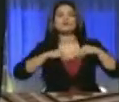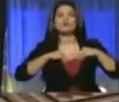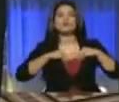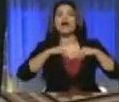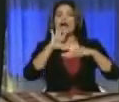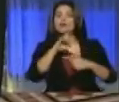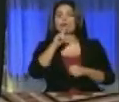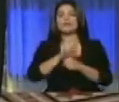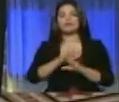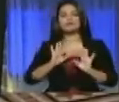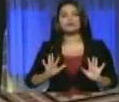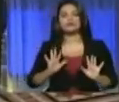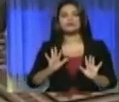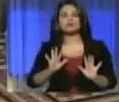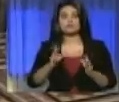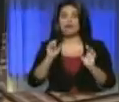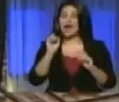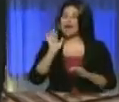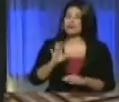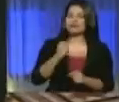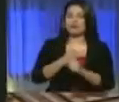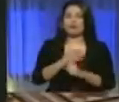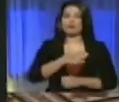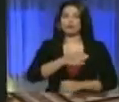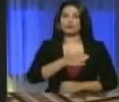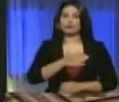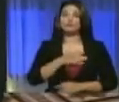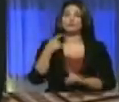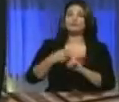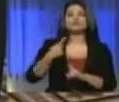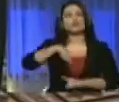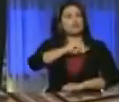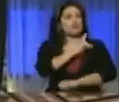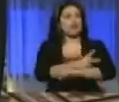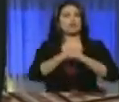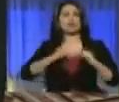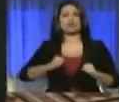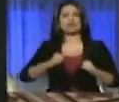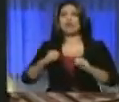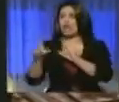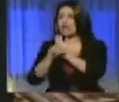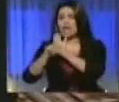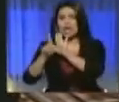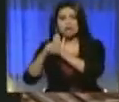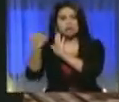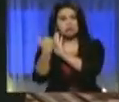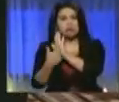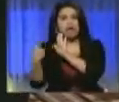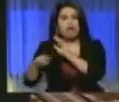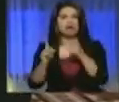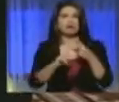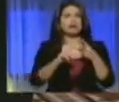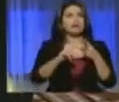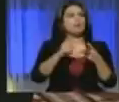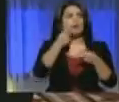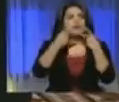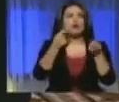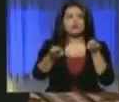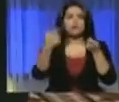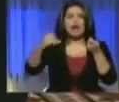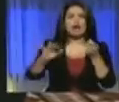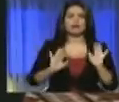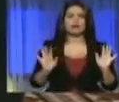nosotros tenemos la valentía. Tenemos las leyes de nuestro lado, tenemos el poder político. Actuemos junto al